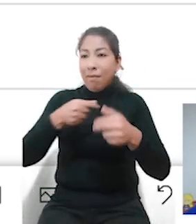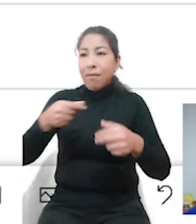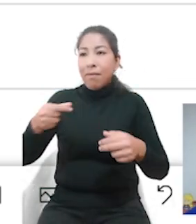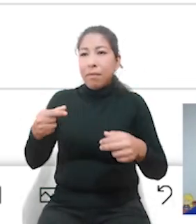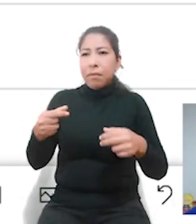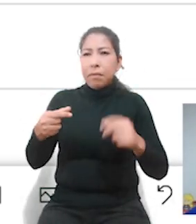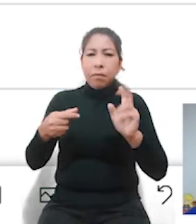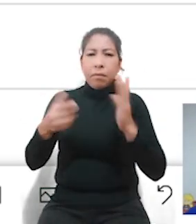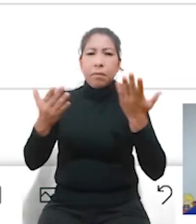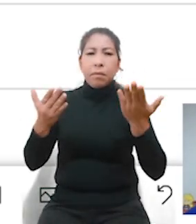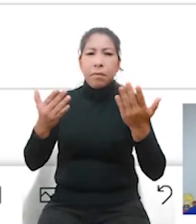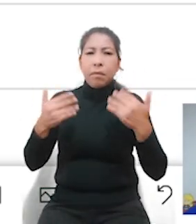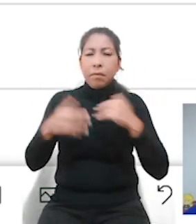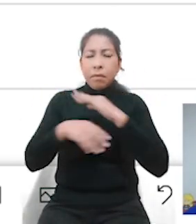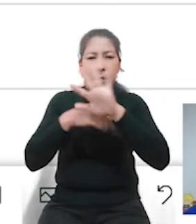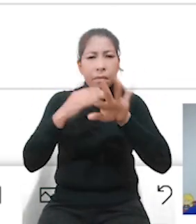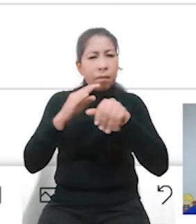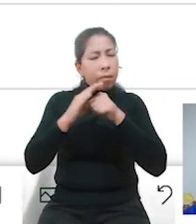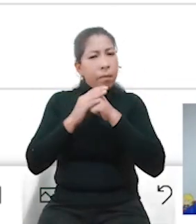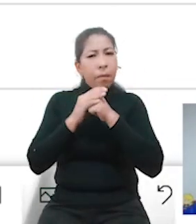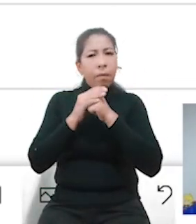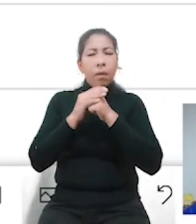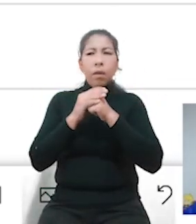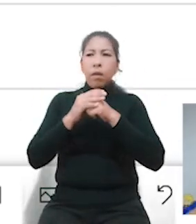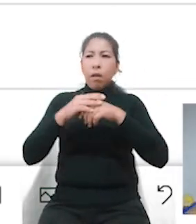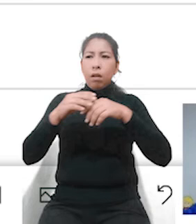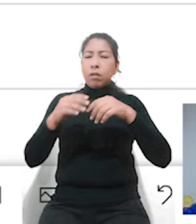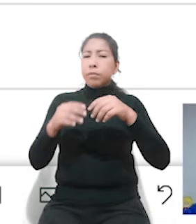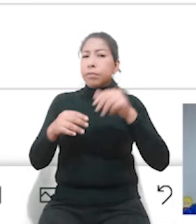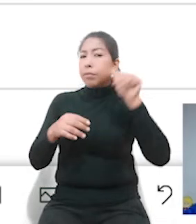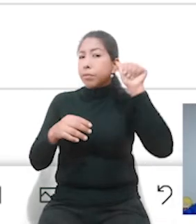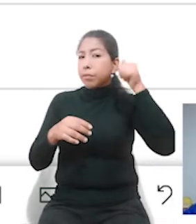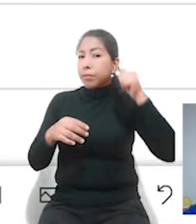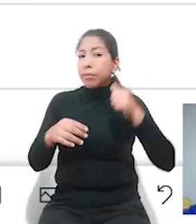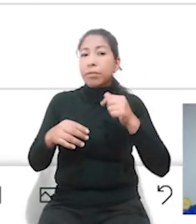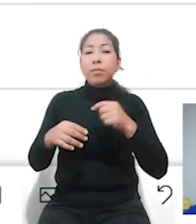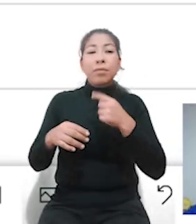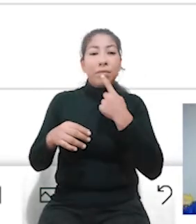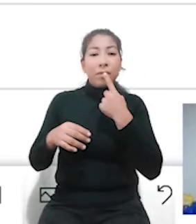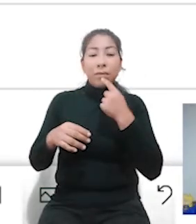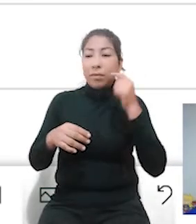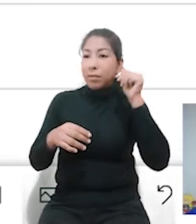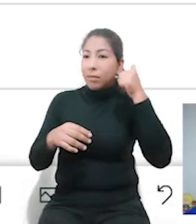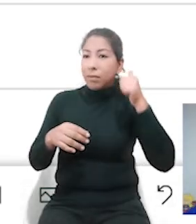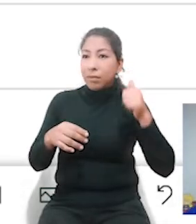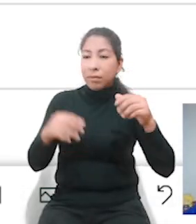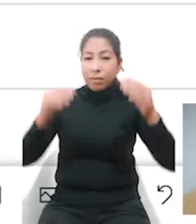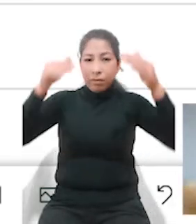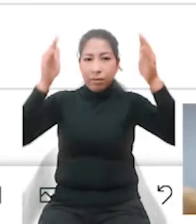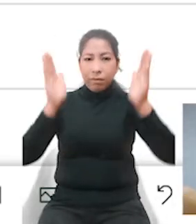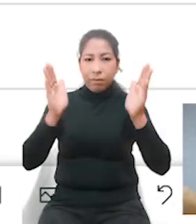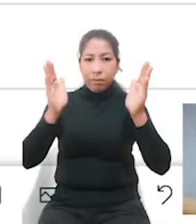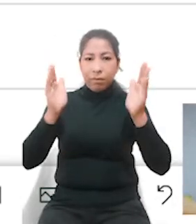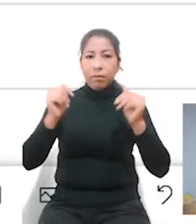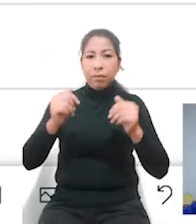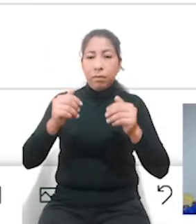primer miembro. Entonces decimos que toda la expresión que voy a remarcar de color amarillo corresponde al argumento del